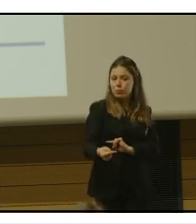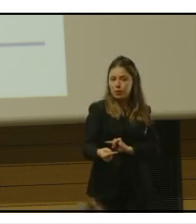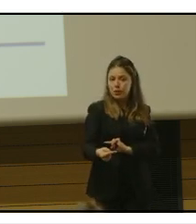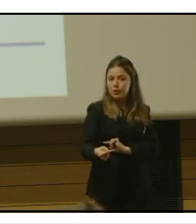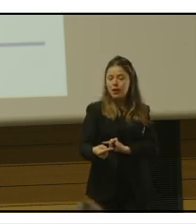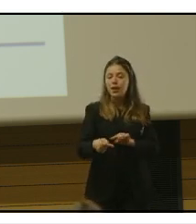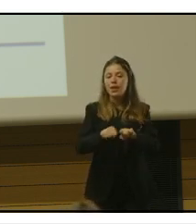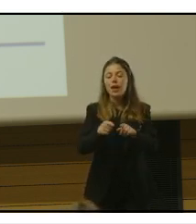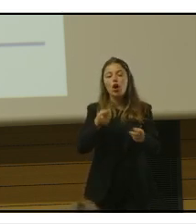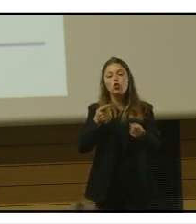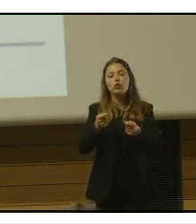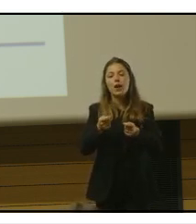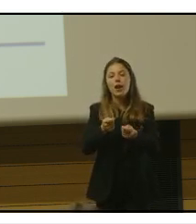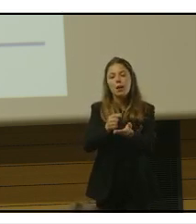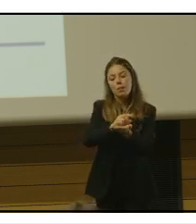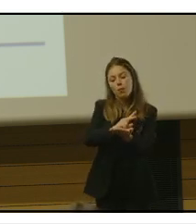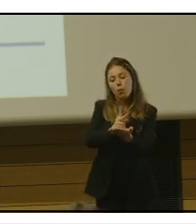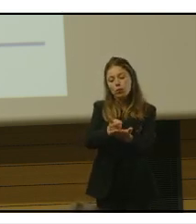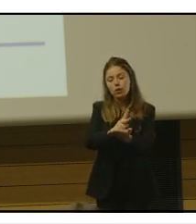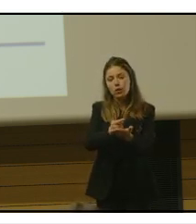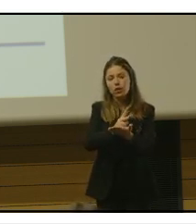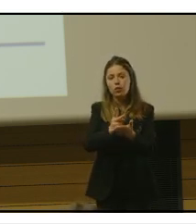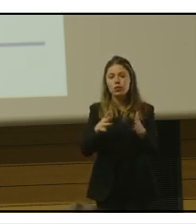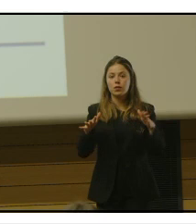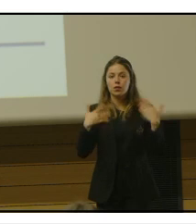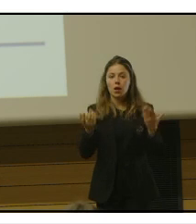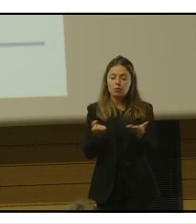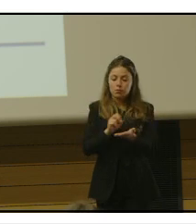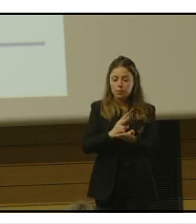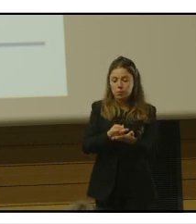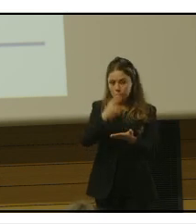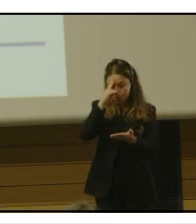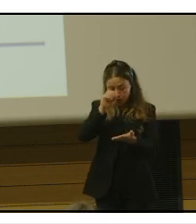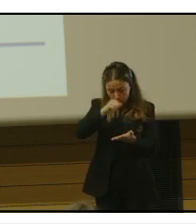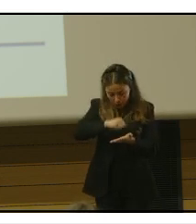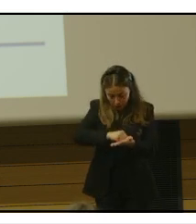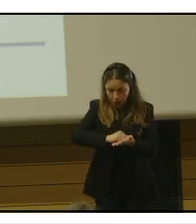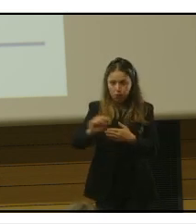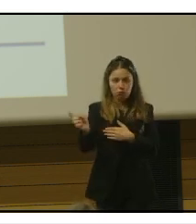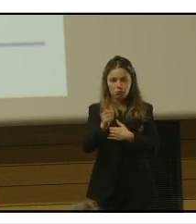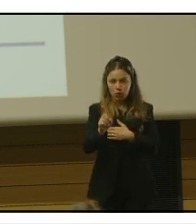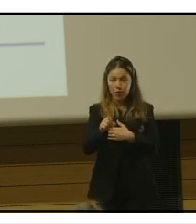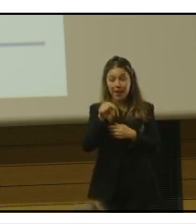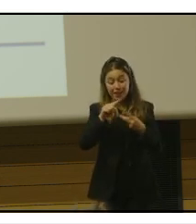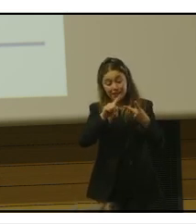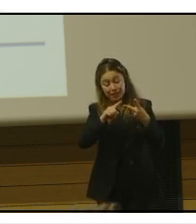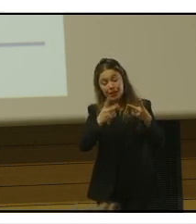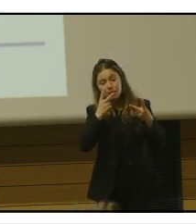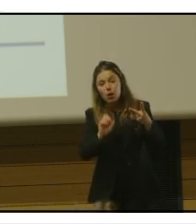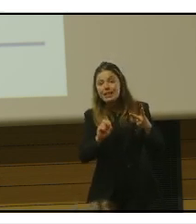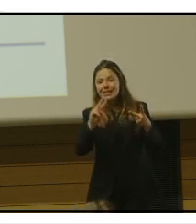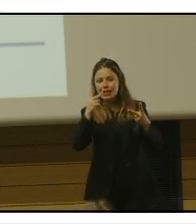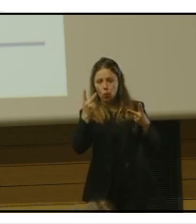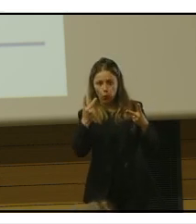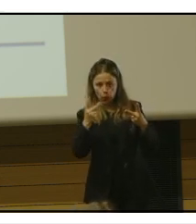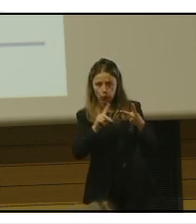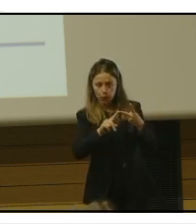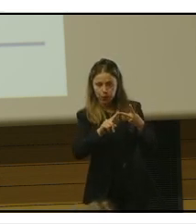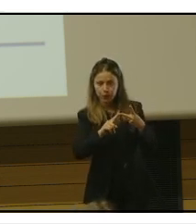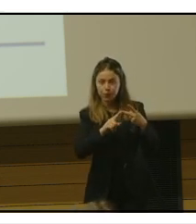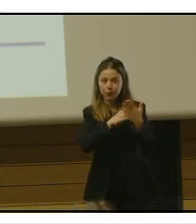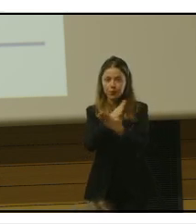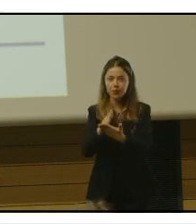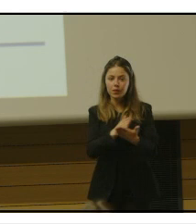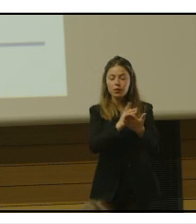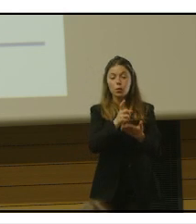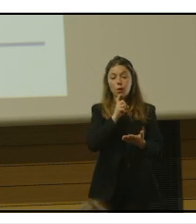al dormir. O sea, evitar esa posición de prono, el tabaco sería el siguiente factor de riesgo. Estudios muy complejos porque, bueno,